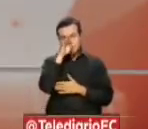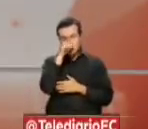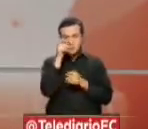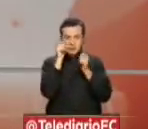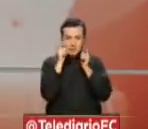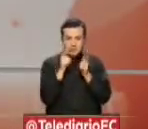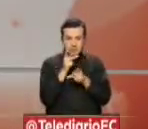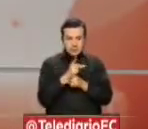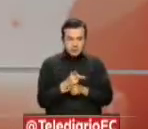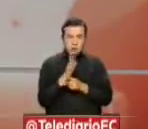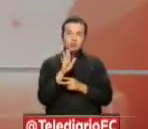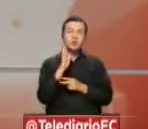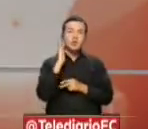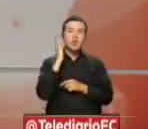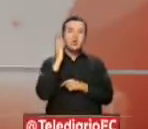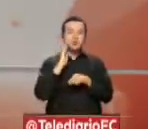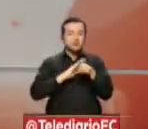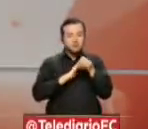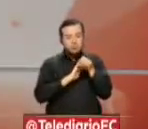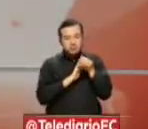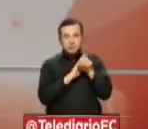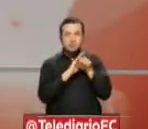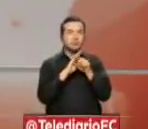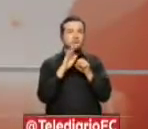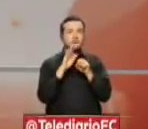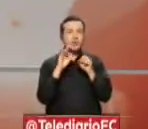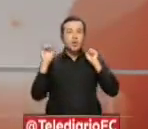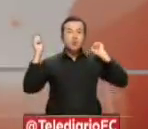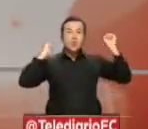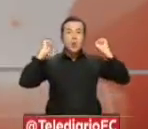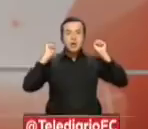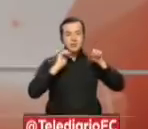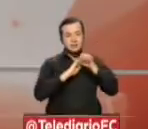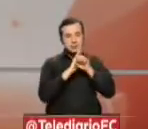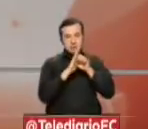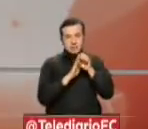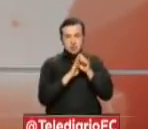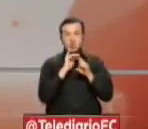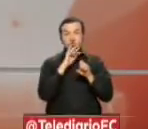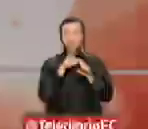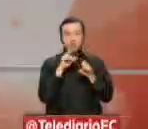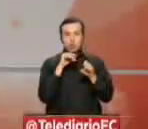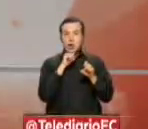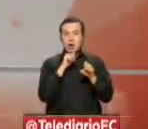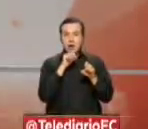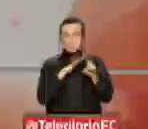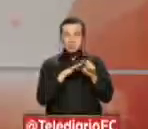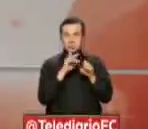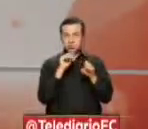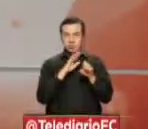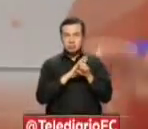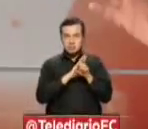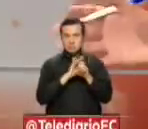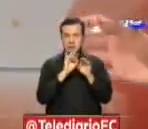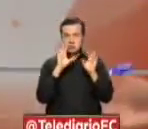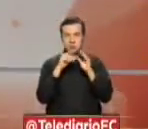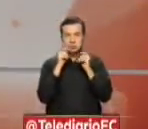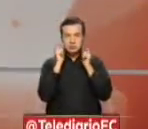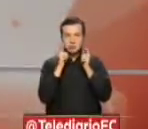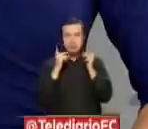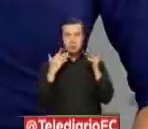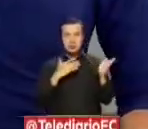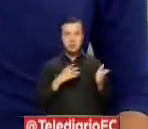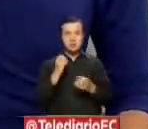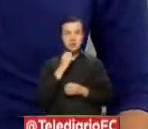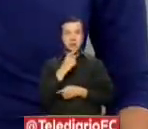revisando, tratar de secarles con una gasita, con una toalla, para que no se mantenga húmeda esa zona y estar pendientes, ¿no? Sobre todo. Tú mencionabas